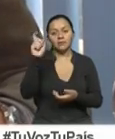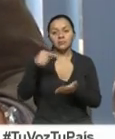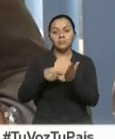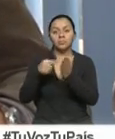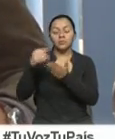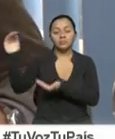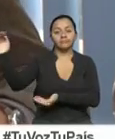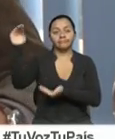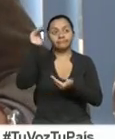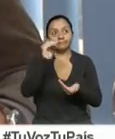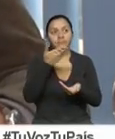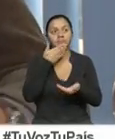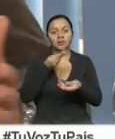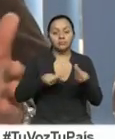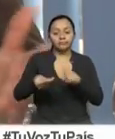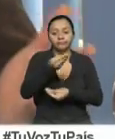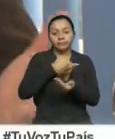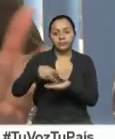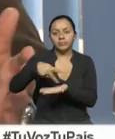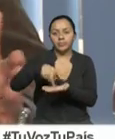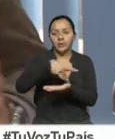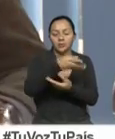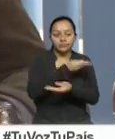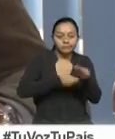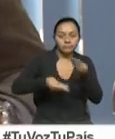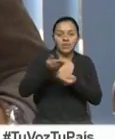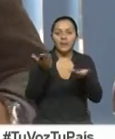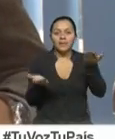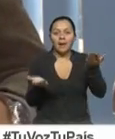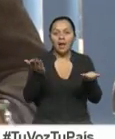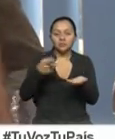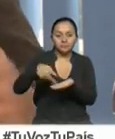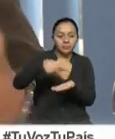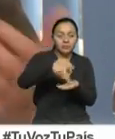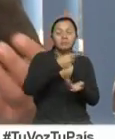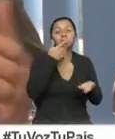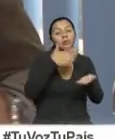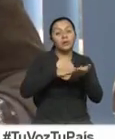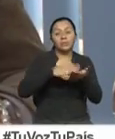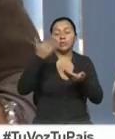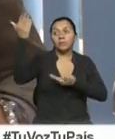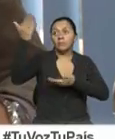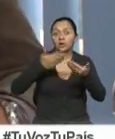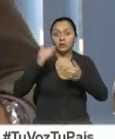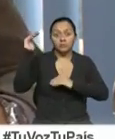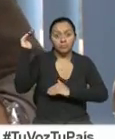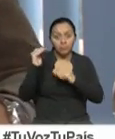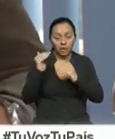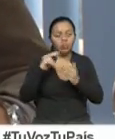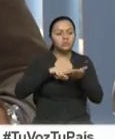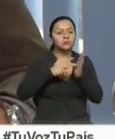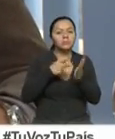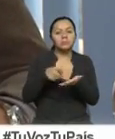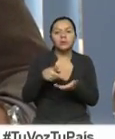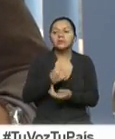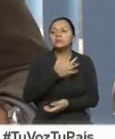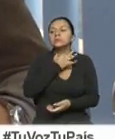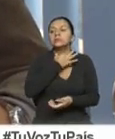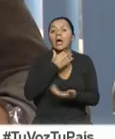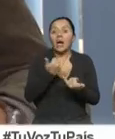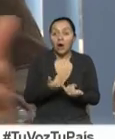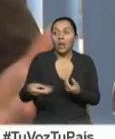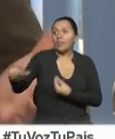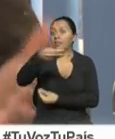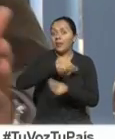manejar unos mejores flujos de caja, porque obviamente a bajar nuestras exportaciones, esos flujos de caja se han visto un poquito comprometidos y ha